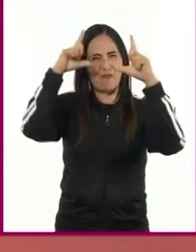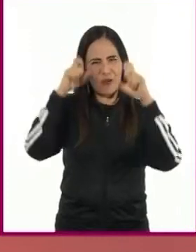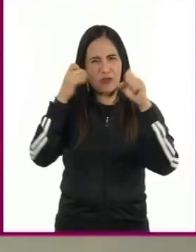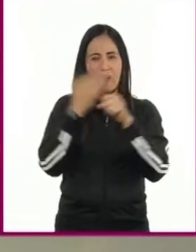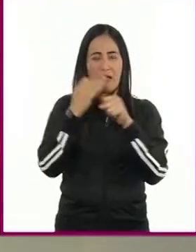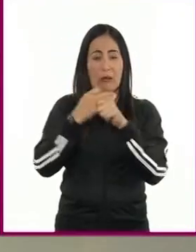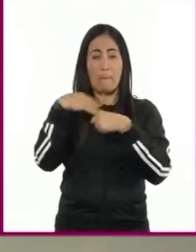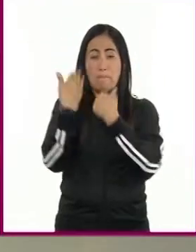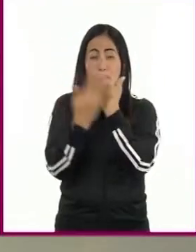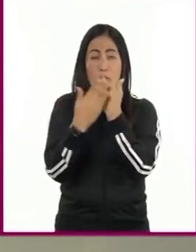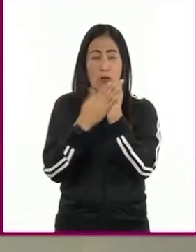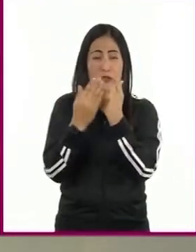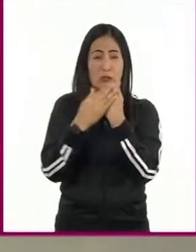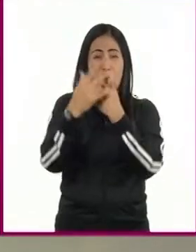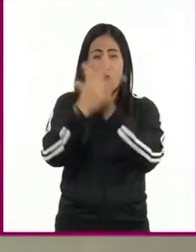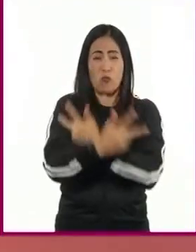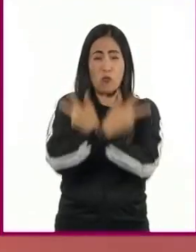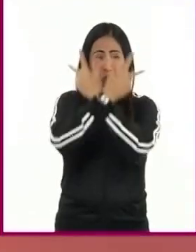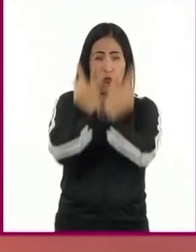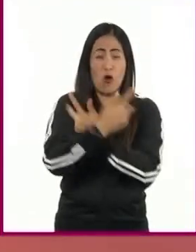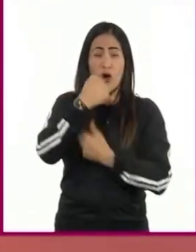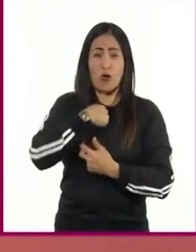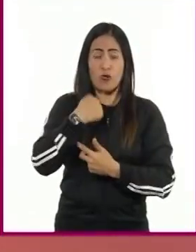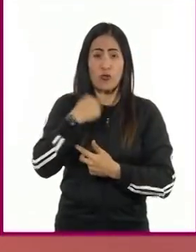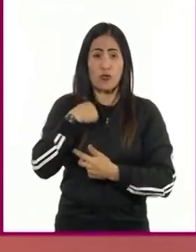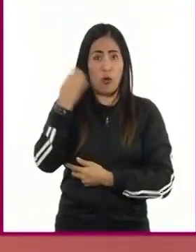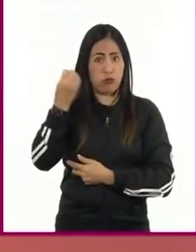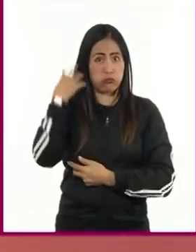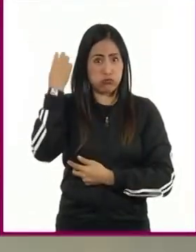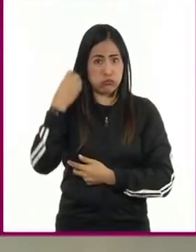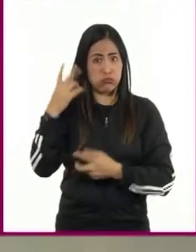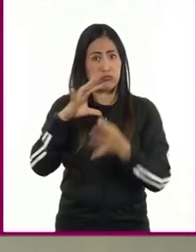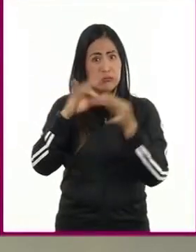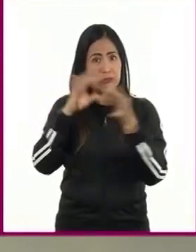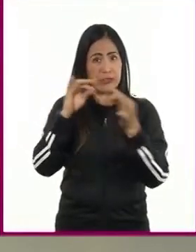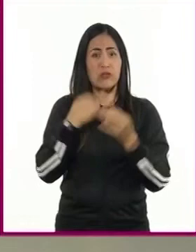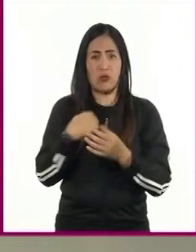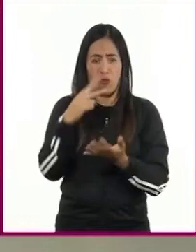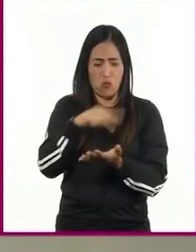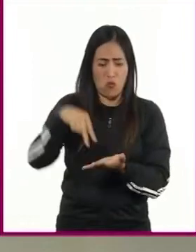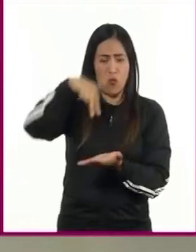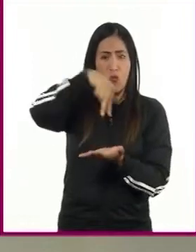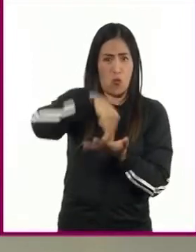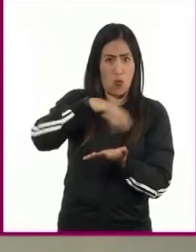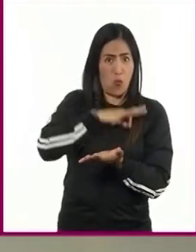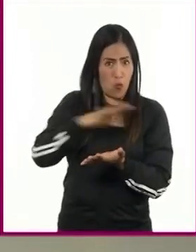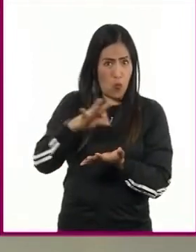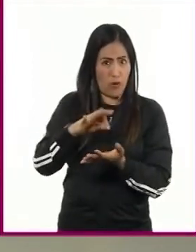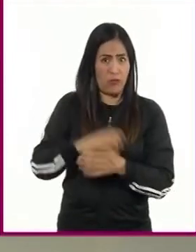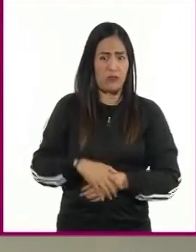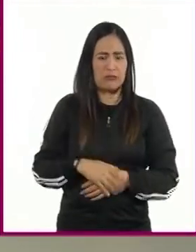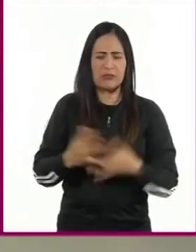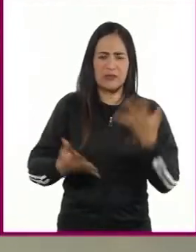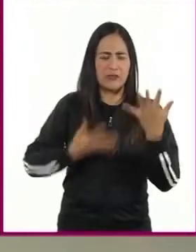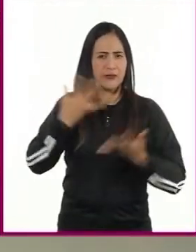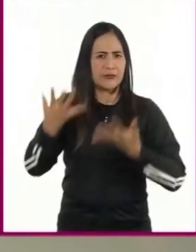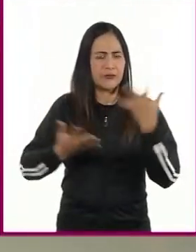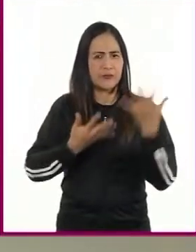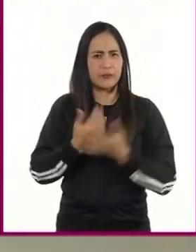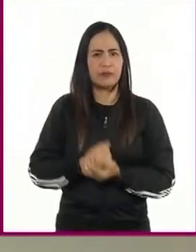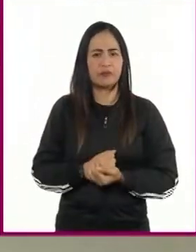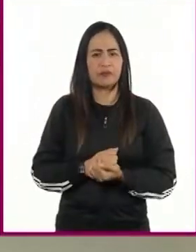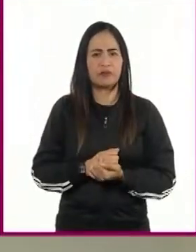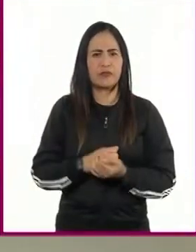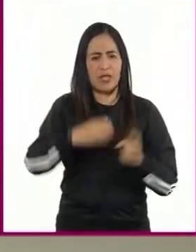videollamada. ¿Puedo practicar mi presentación frente a ustedes? Por supuesto, adelante. Porque traigo... Oh, no. No. Ya